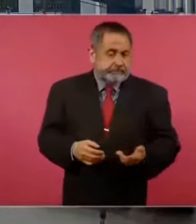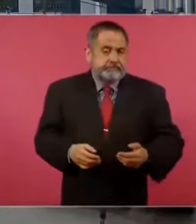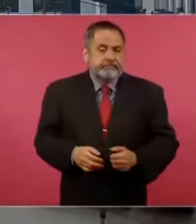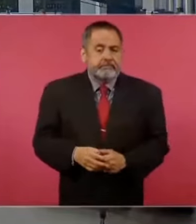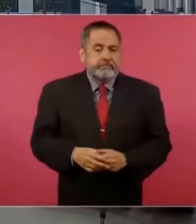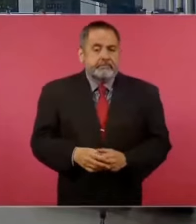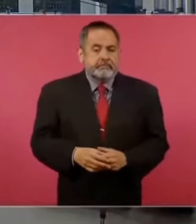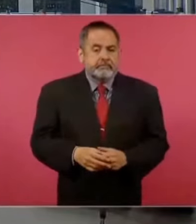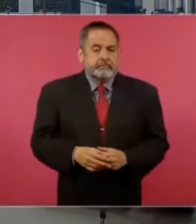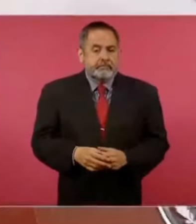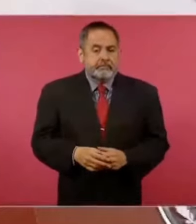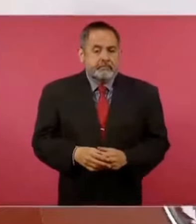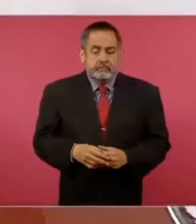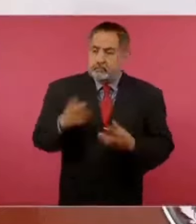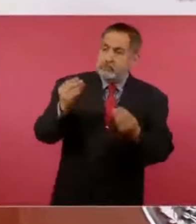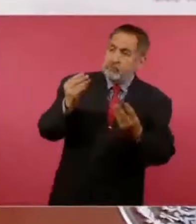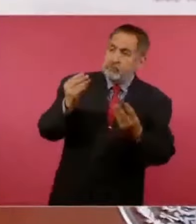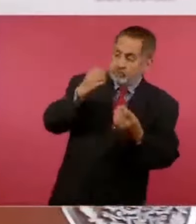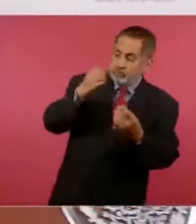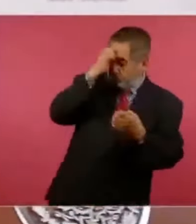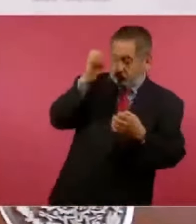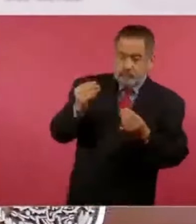que fuera tanto,